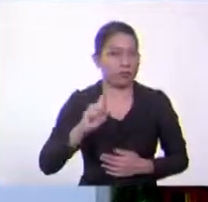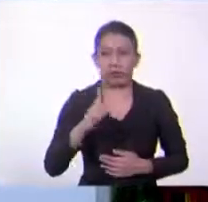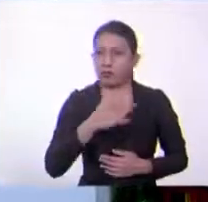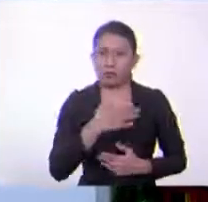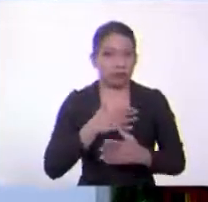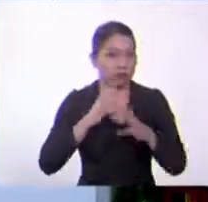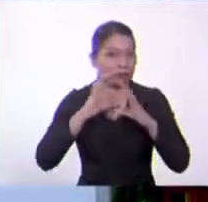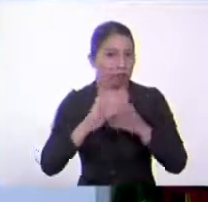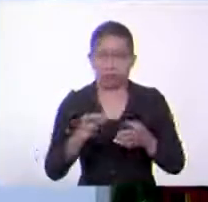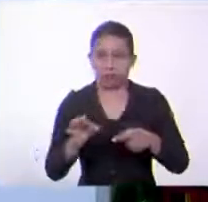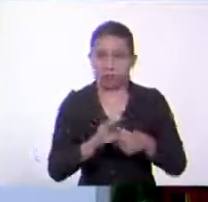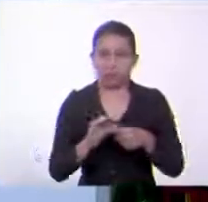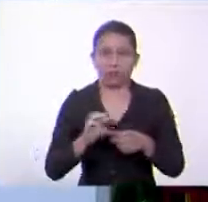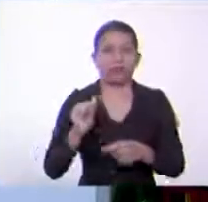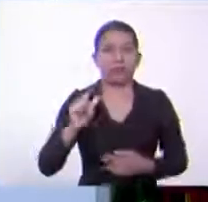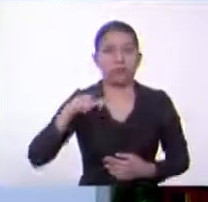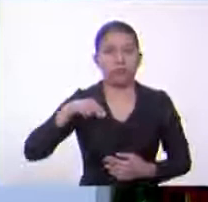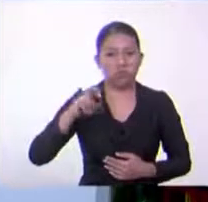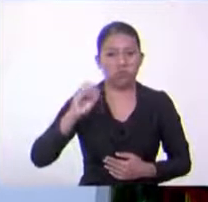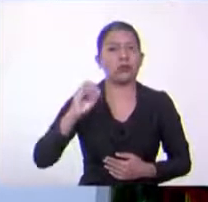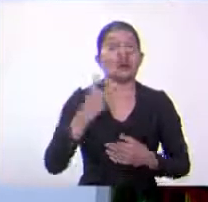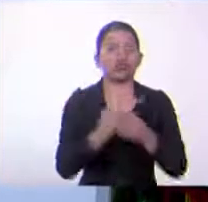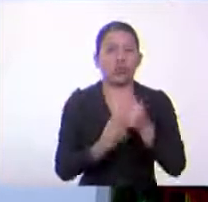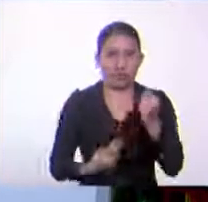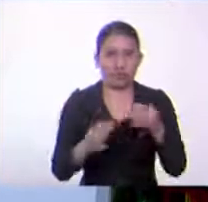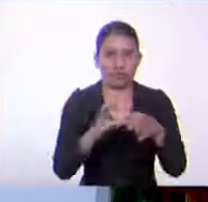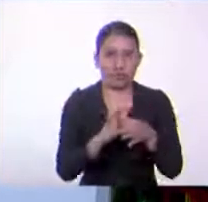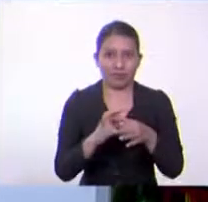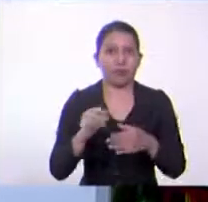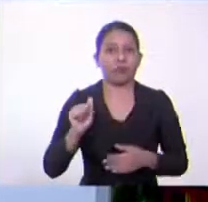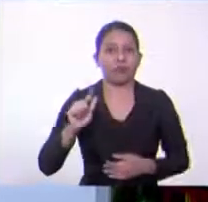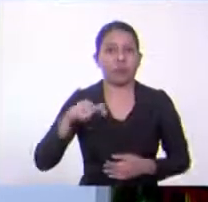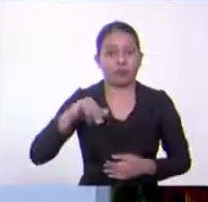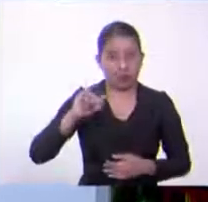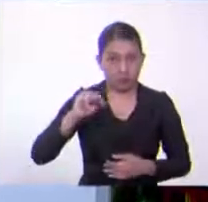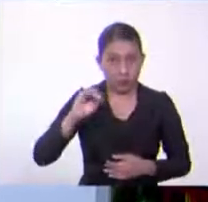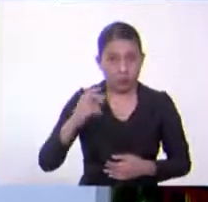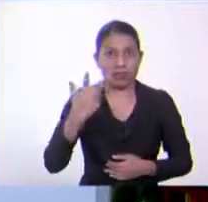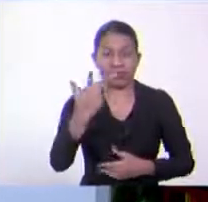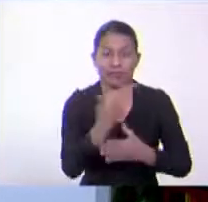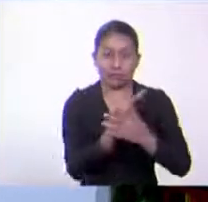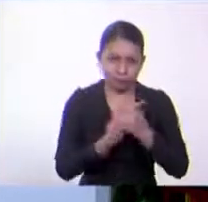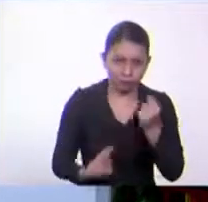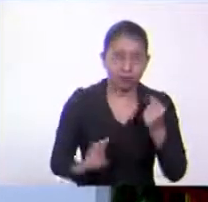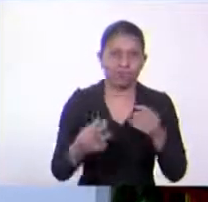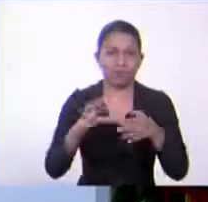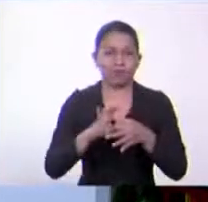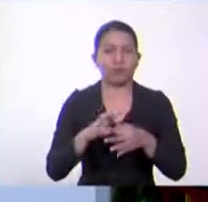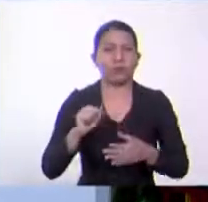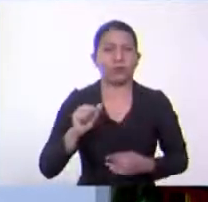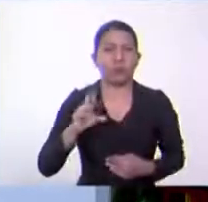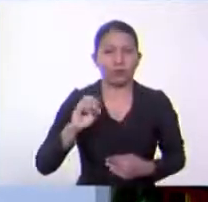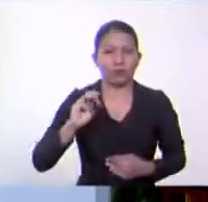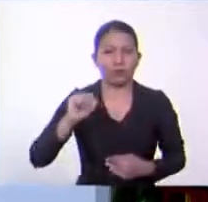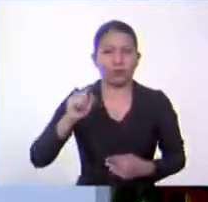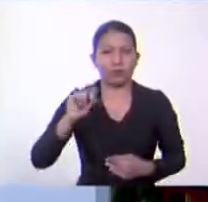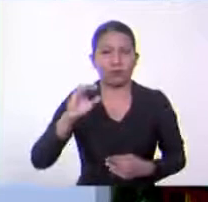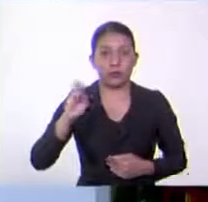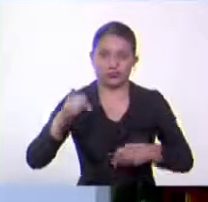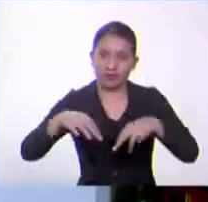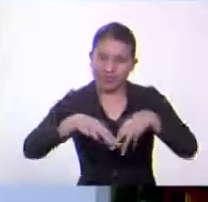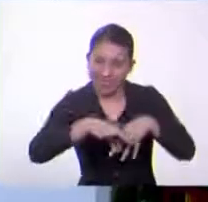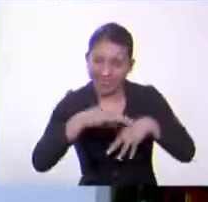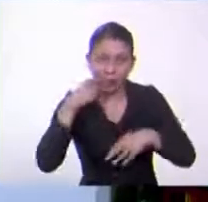funcional. Los alquenos es el doble enlace. Los alquinos el triple enlace. Los aromáticos el anillo.